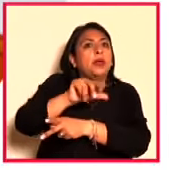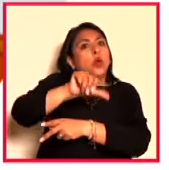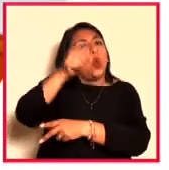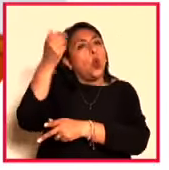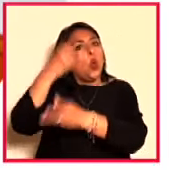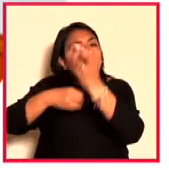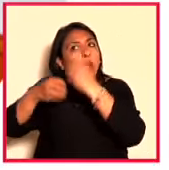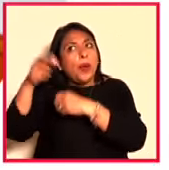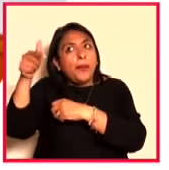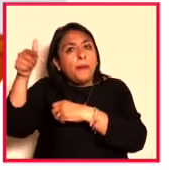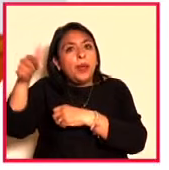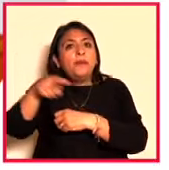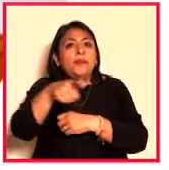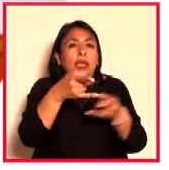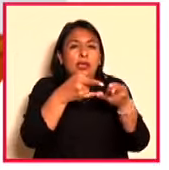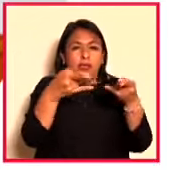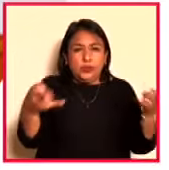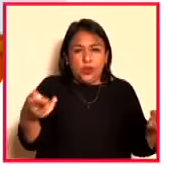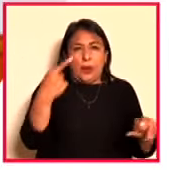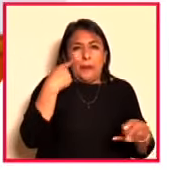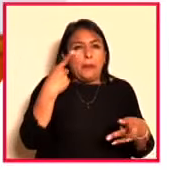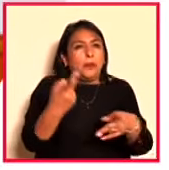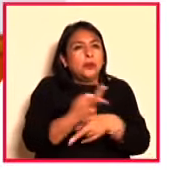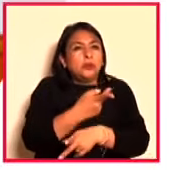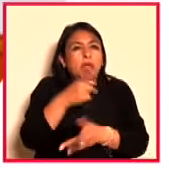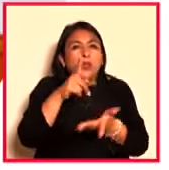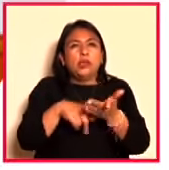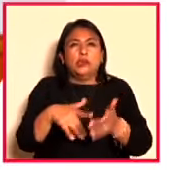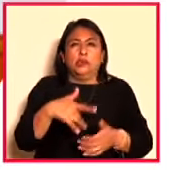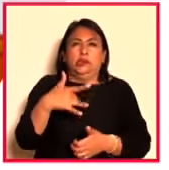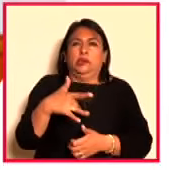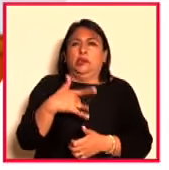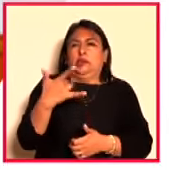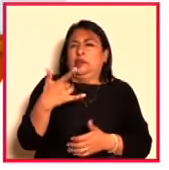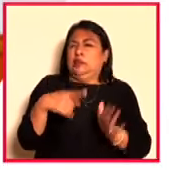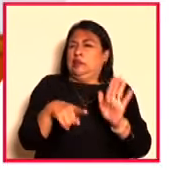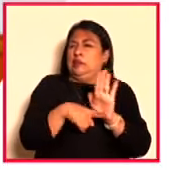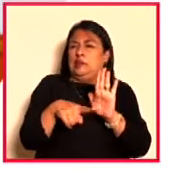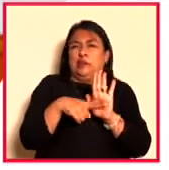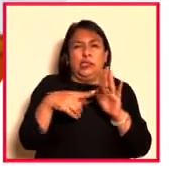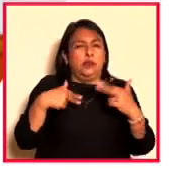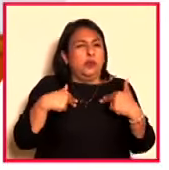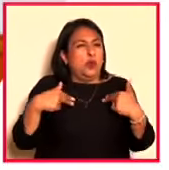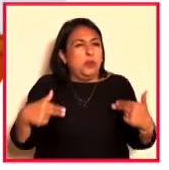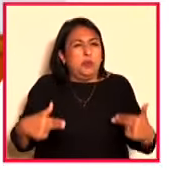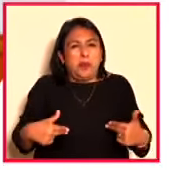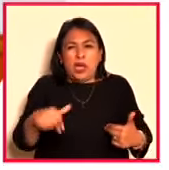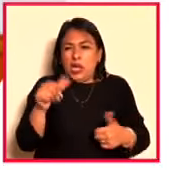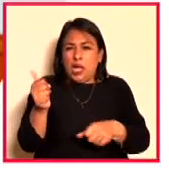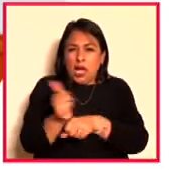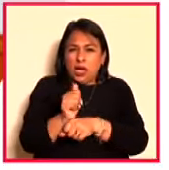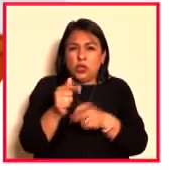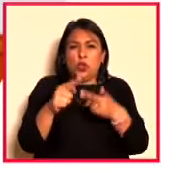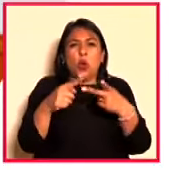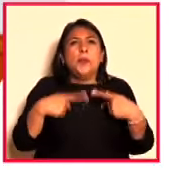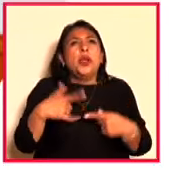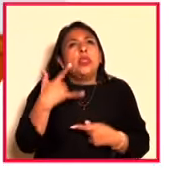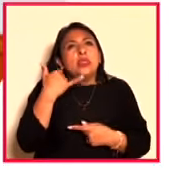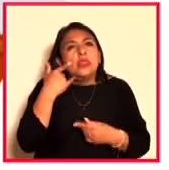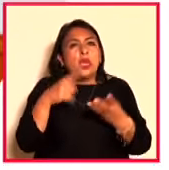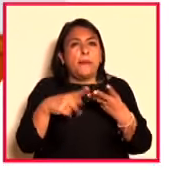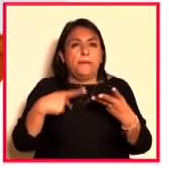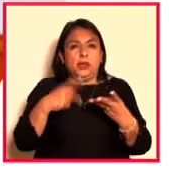Una historia que describe los efectos que tiene el instinto más bajo de la condición humana en el actor, el espectador y el autor. ¿Quieren